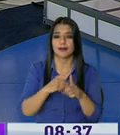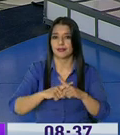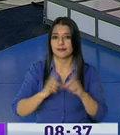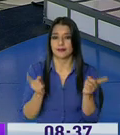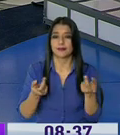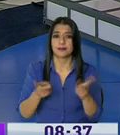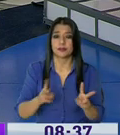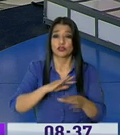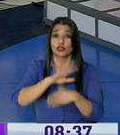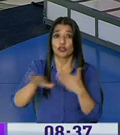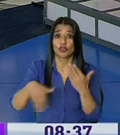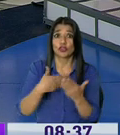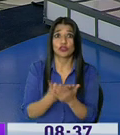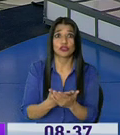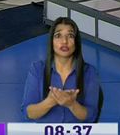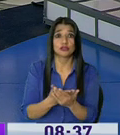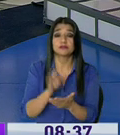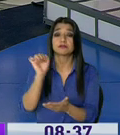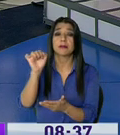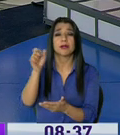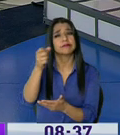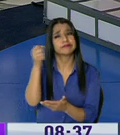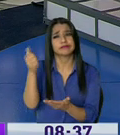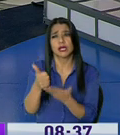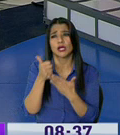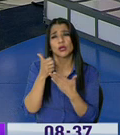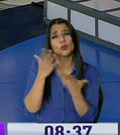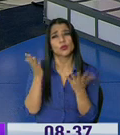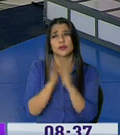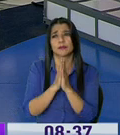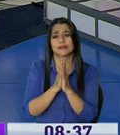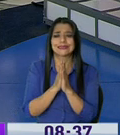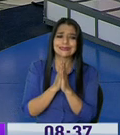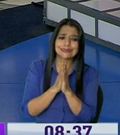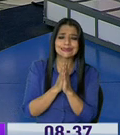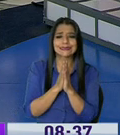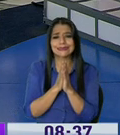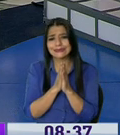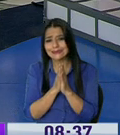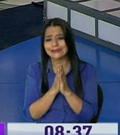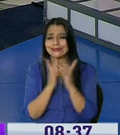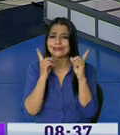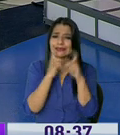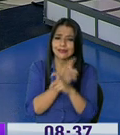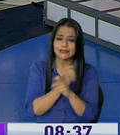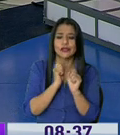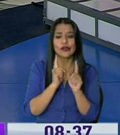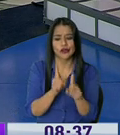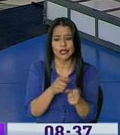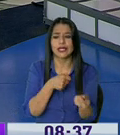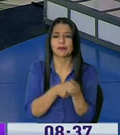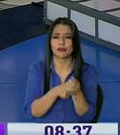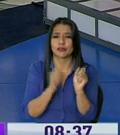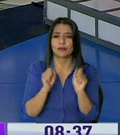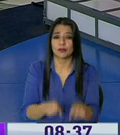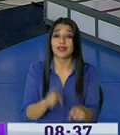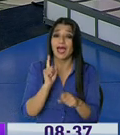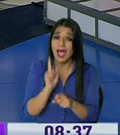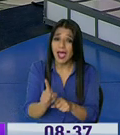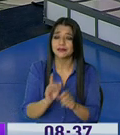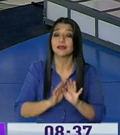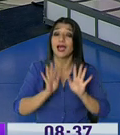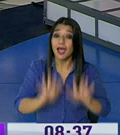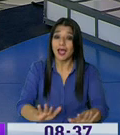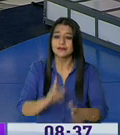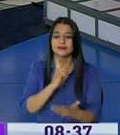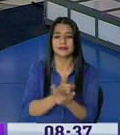a todos los que se les golpea y dicen, ay, en medio de esto vamos a sacar adelante el país. Esta es la forma, o sea, la